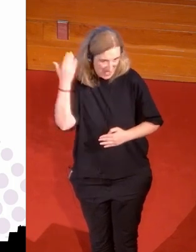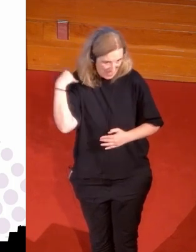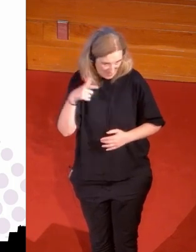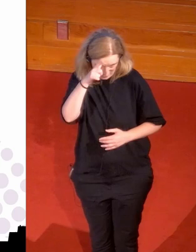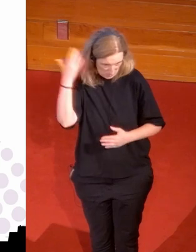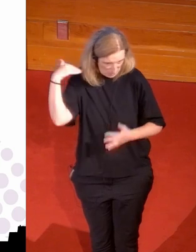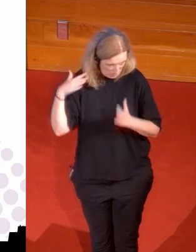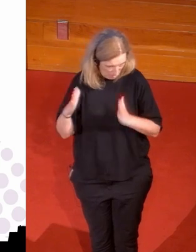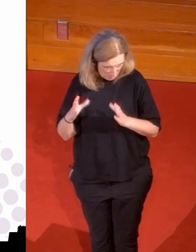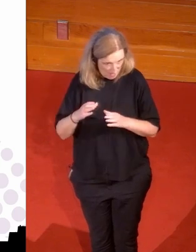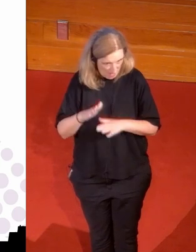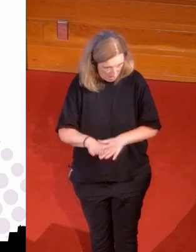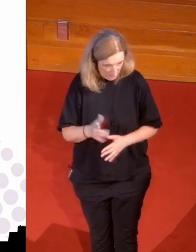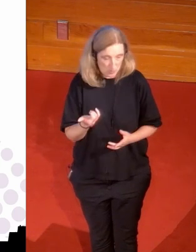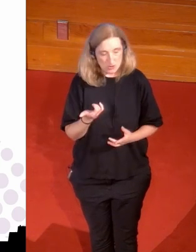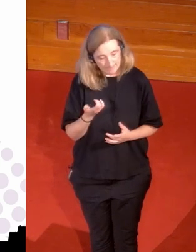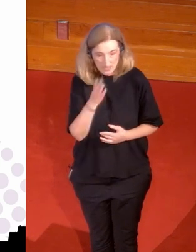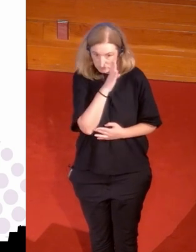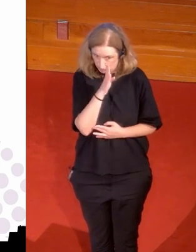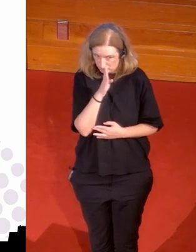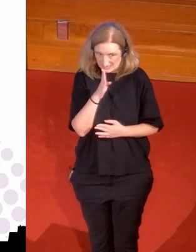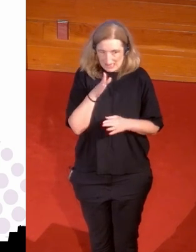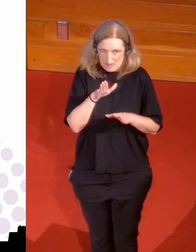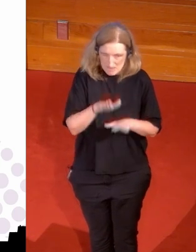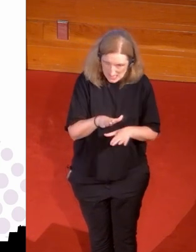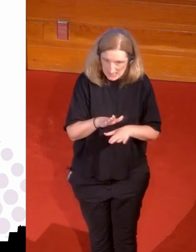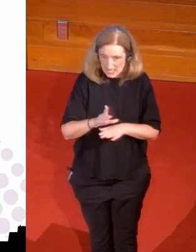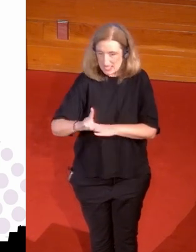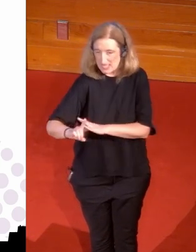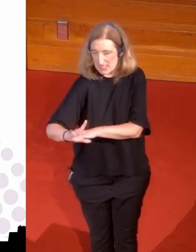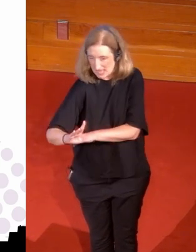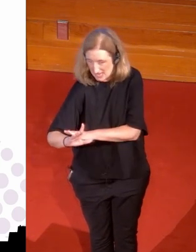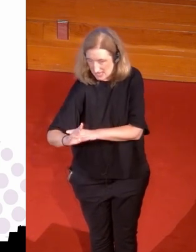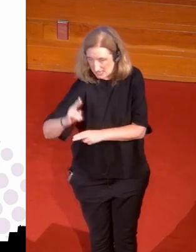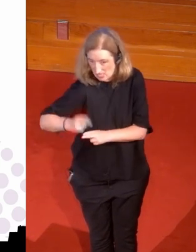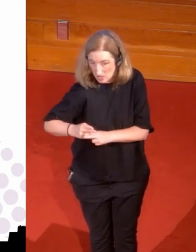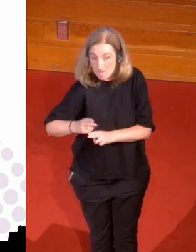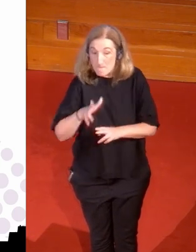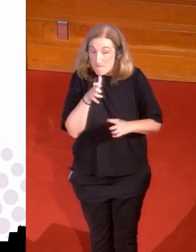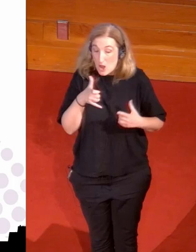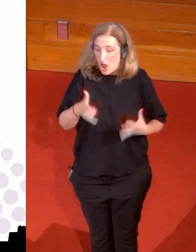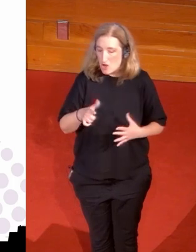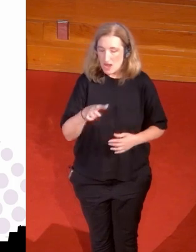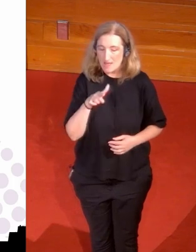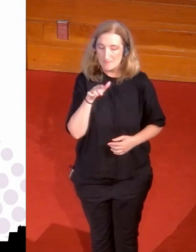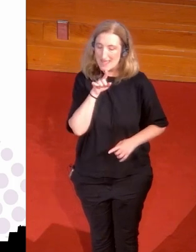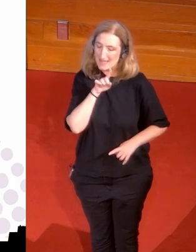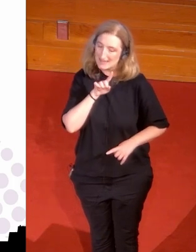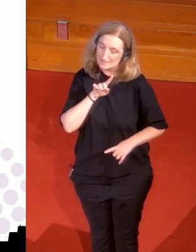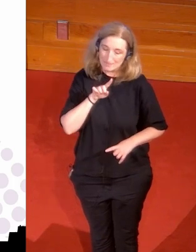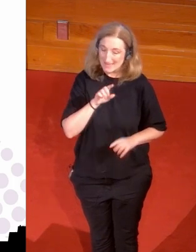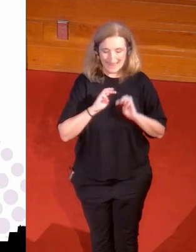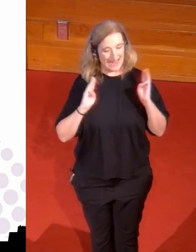esos elementos eh filon nazis de extrema derecha no son los principales ni